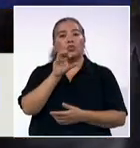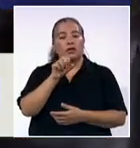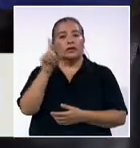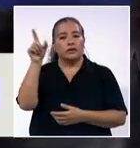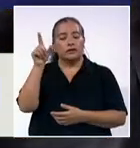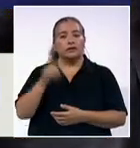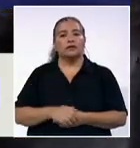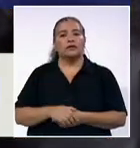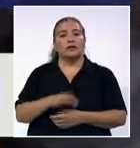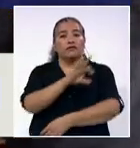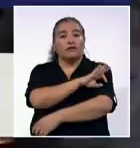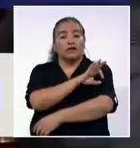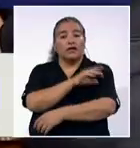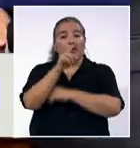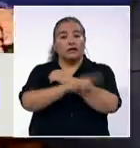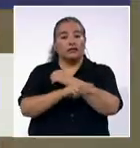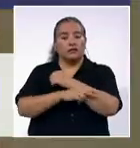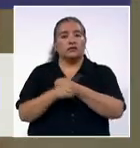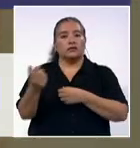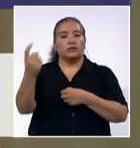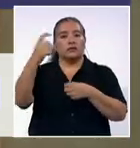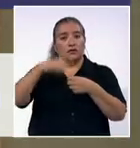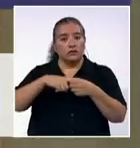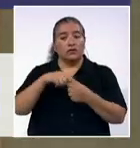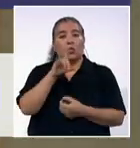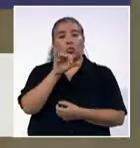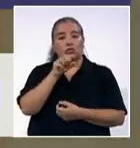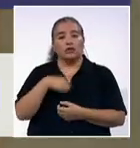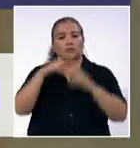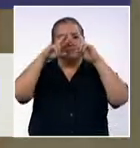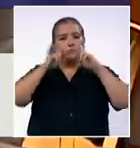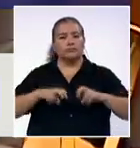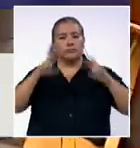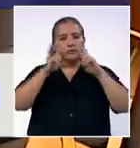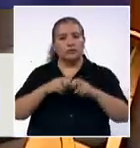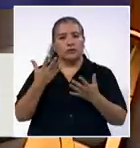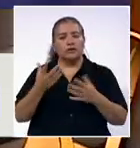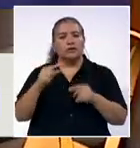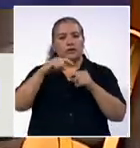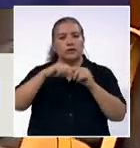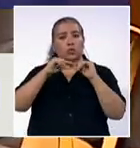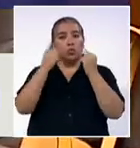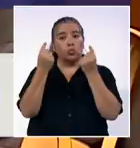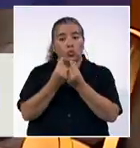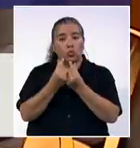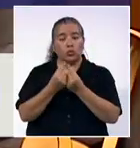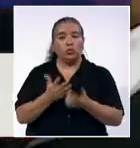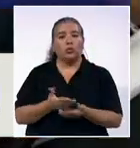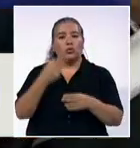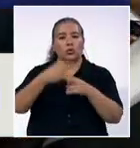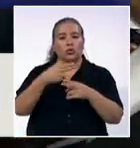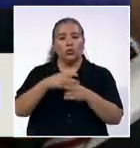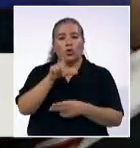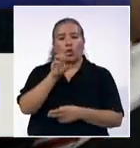de la Nación, Zoraida Ábalos, luego de incorporar a León a las investigaciones como presunta integrante de la red criminal denominada